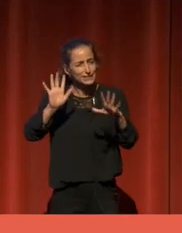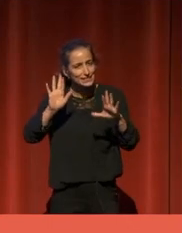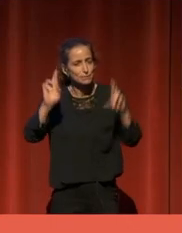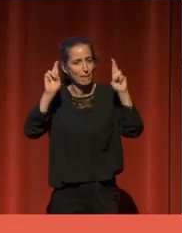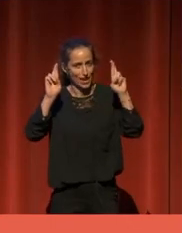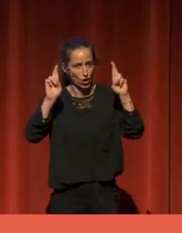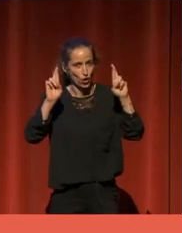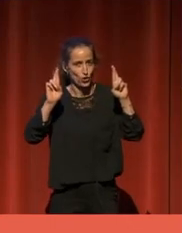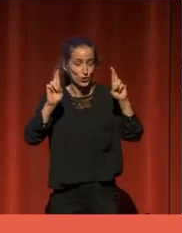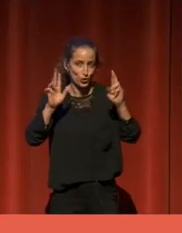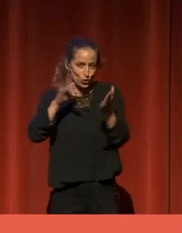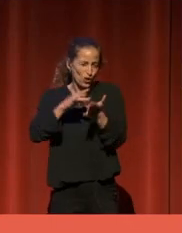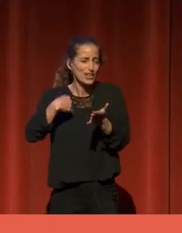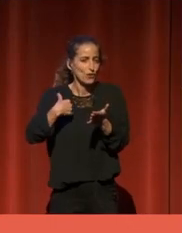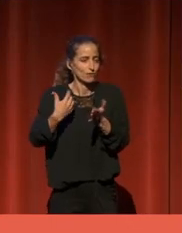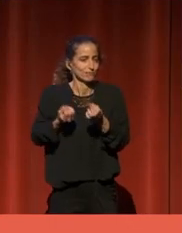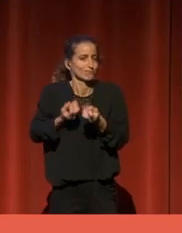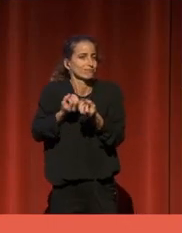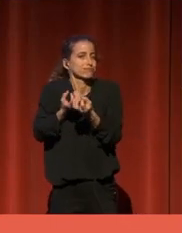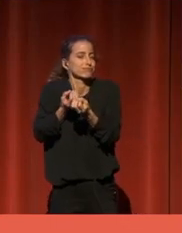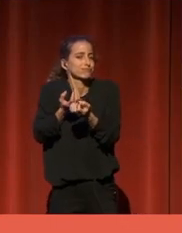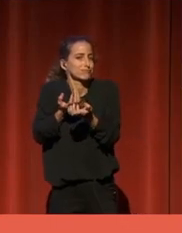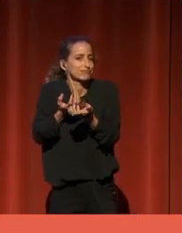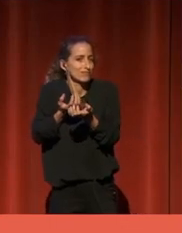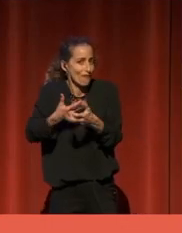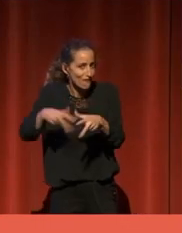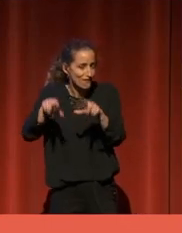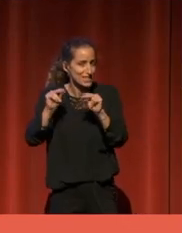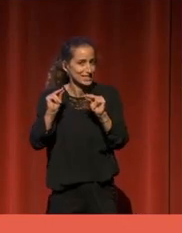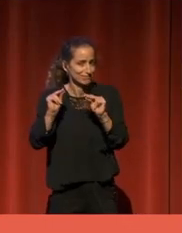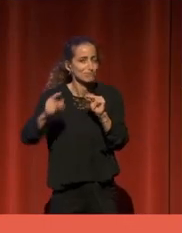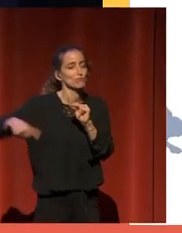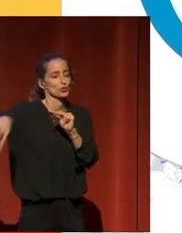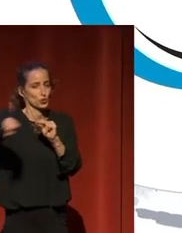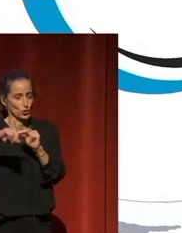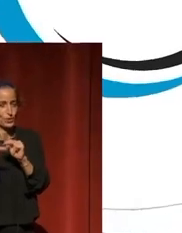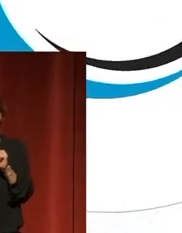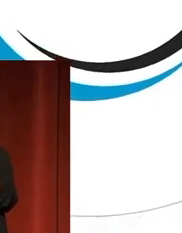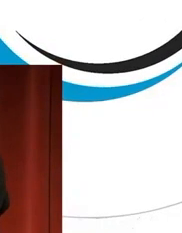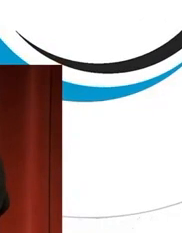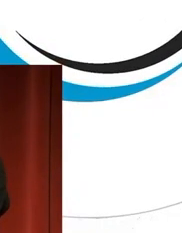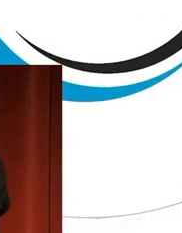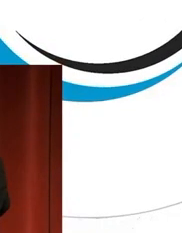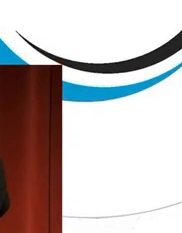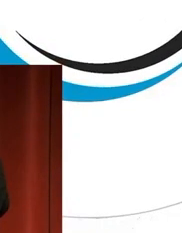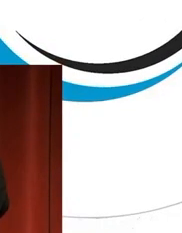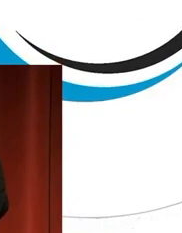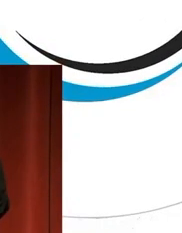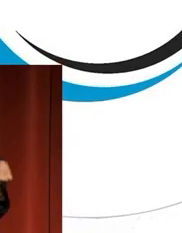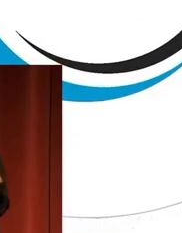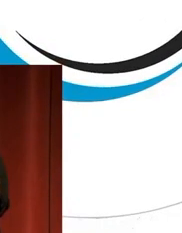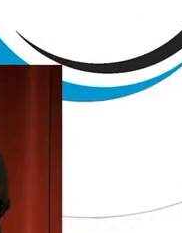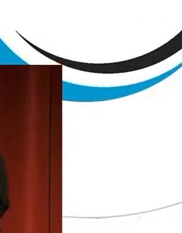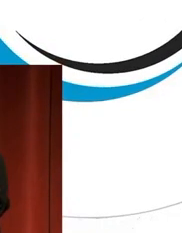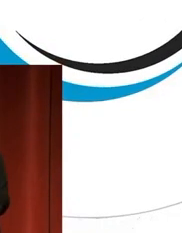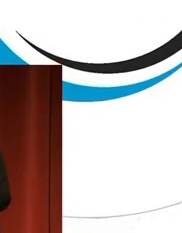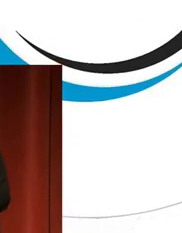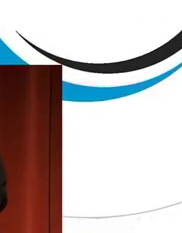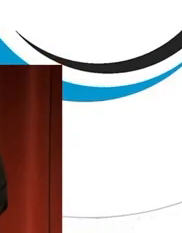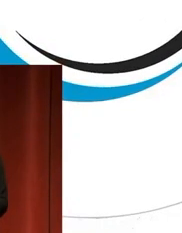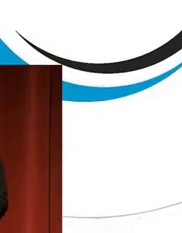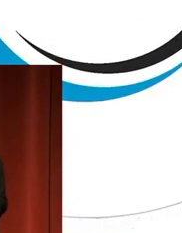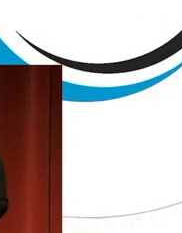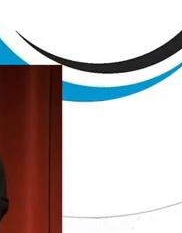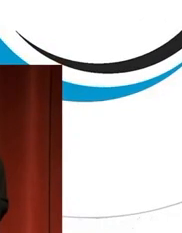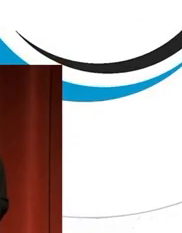haya acabado eh entendáis mejor lo que estamos haciendo Y por qué es importante para vuestro trabajo